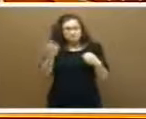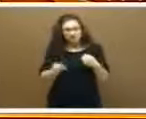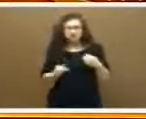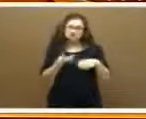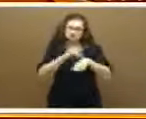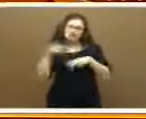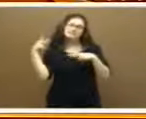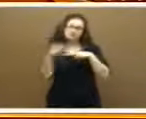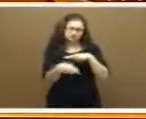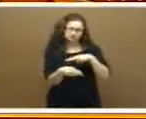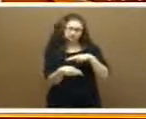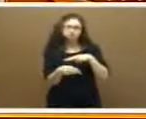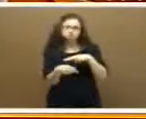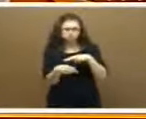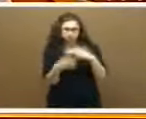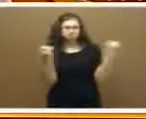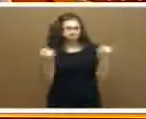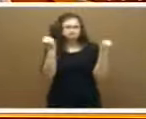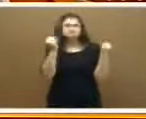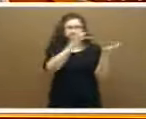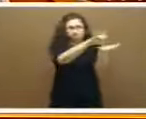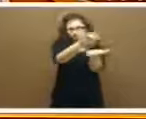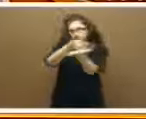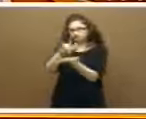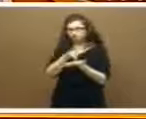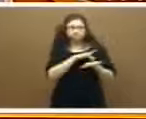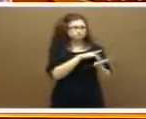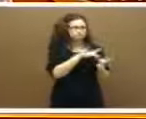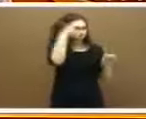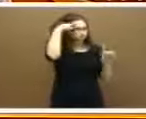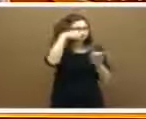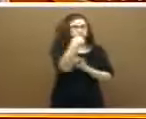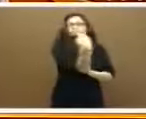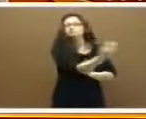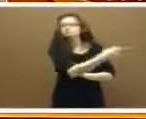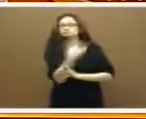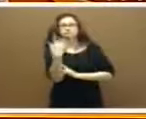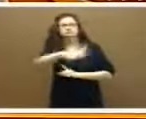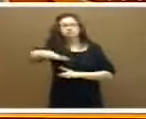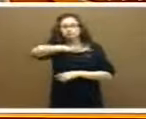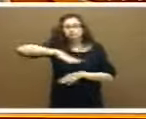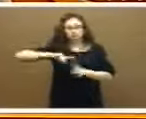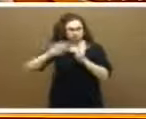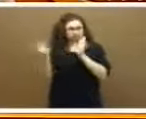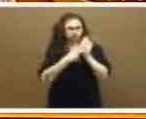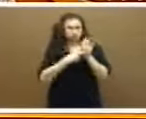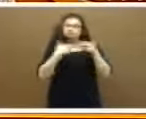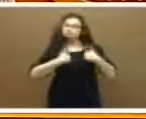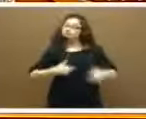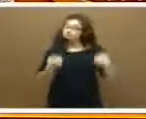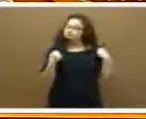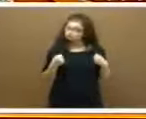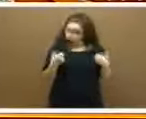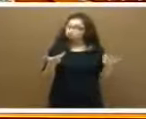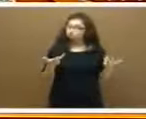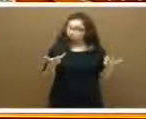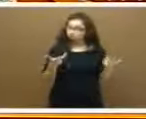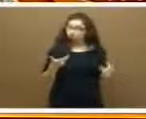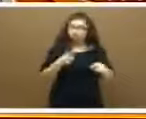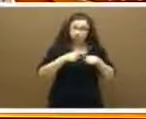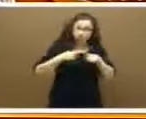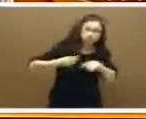enfermedades dirigidas a la mejora de la salud de la población de todas y cada una de las zonas de salud. La salud, señoría, es cosa